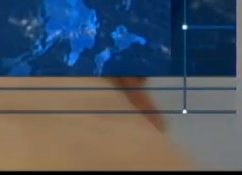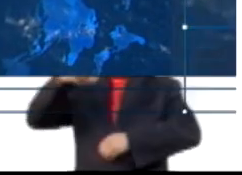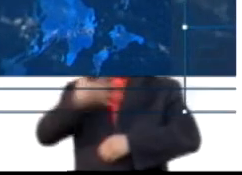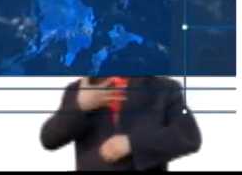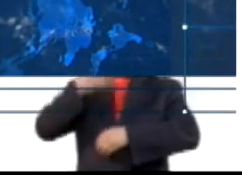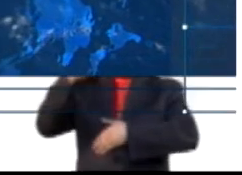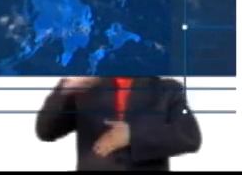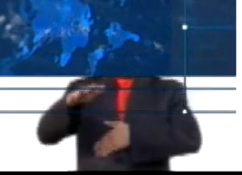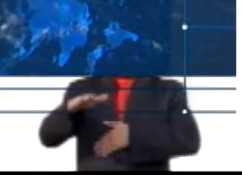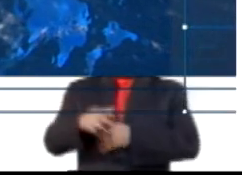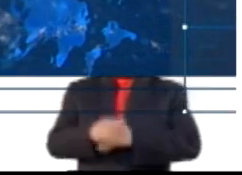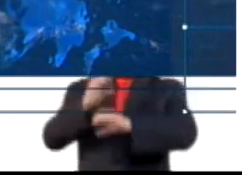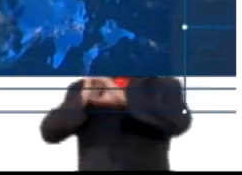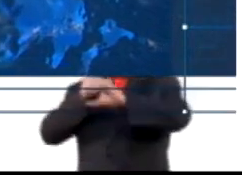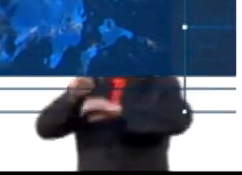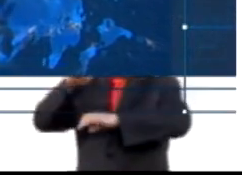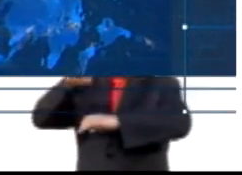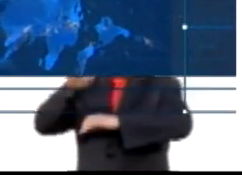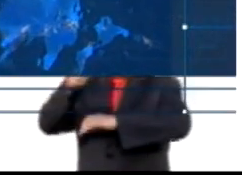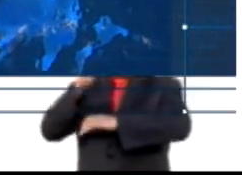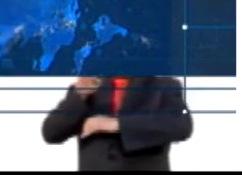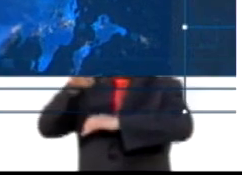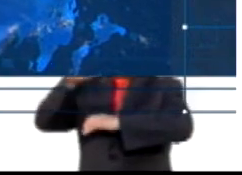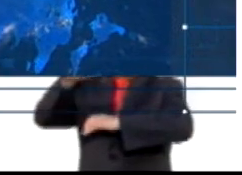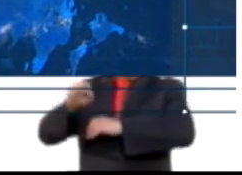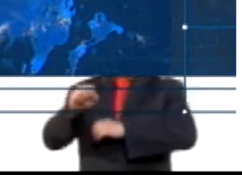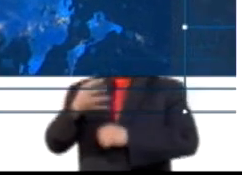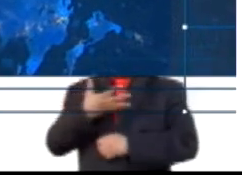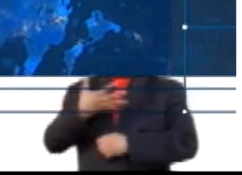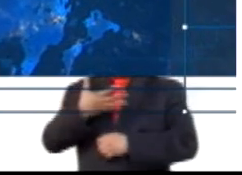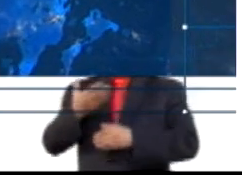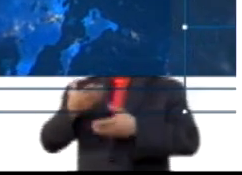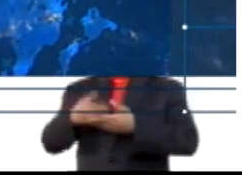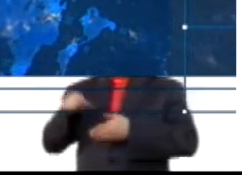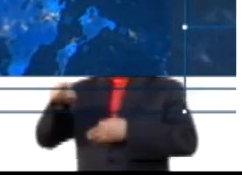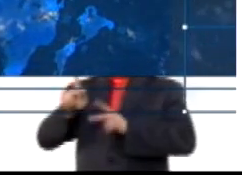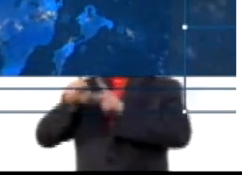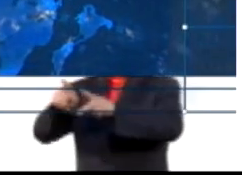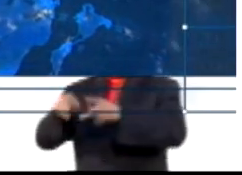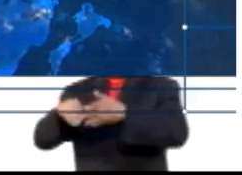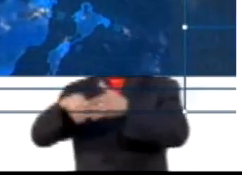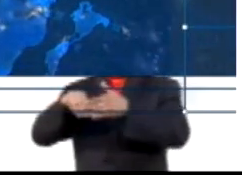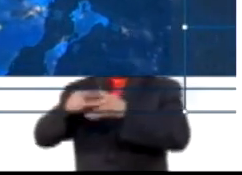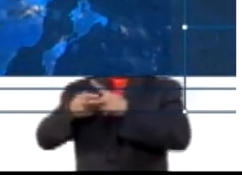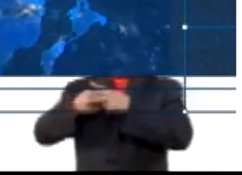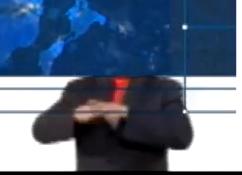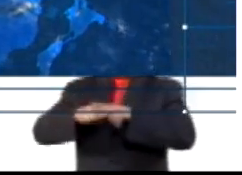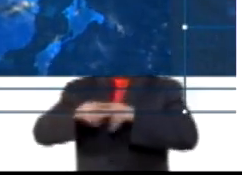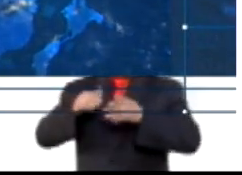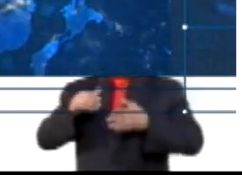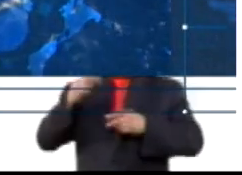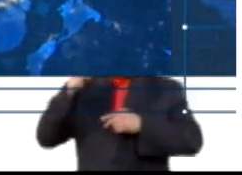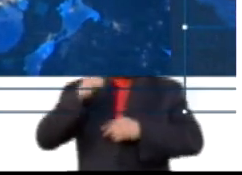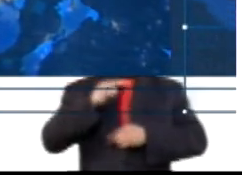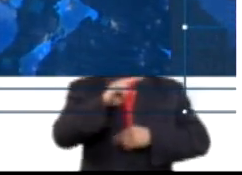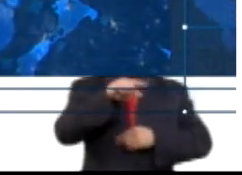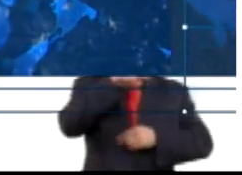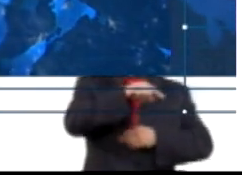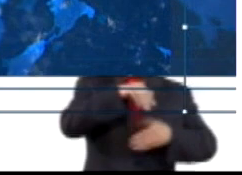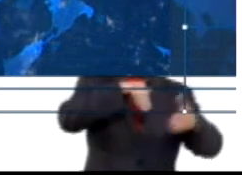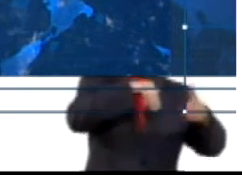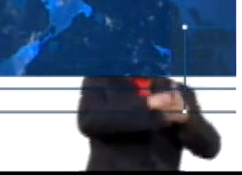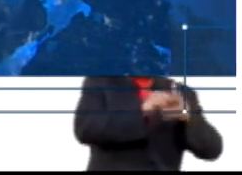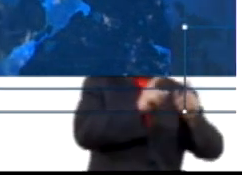así como en 1969 empezó a operar la línea más moderna de esa época. Cuando terminemos